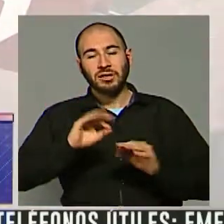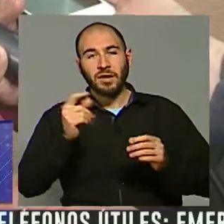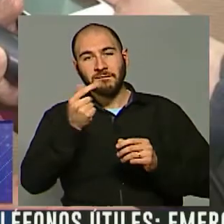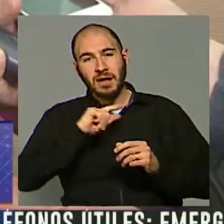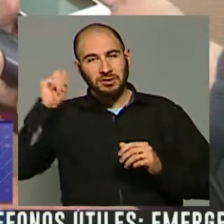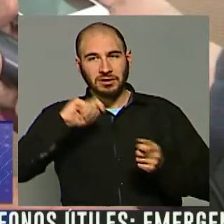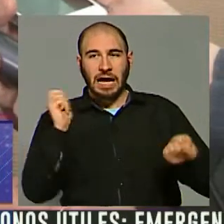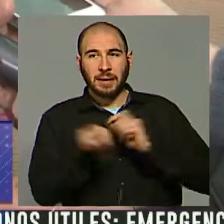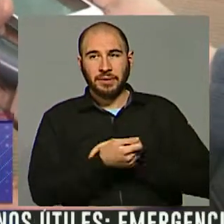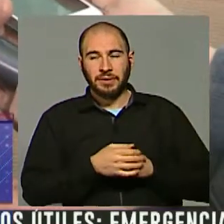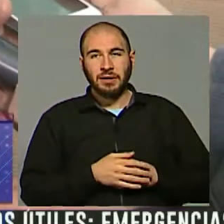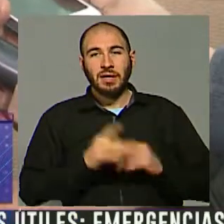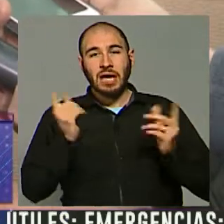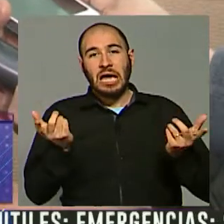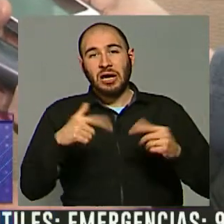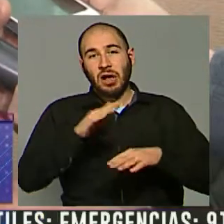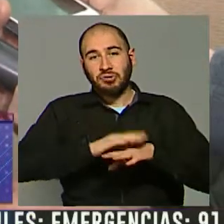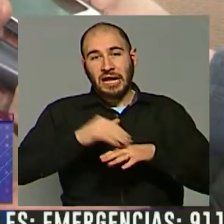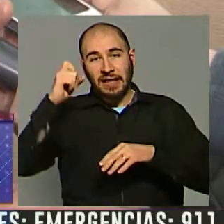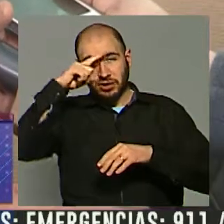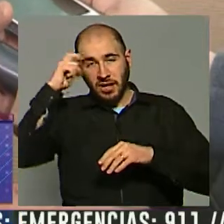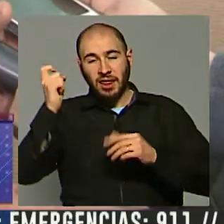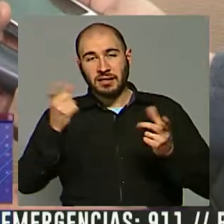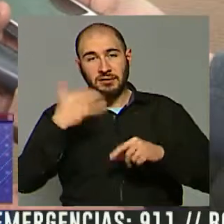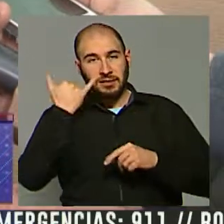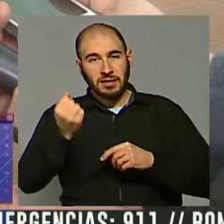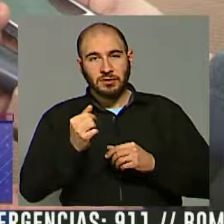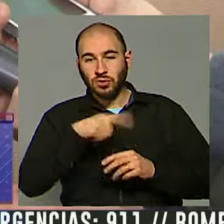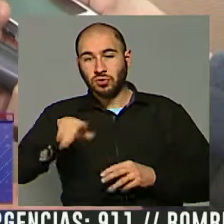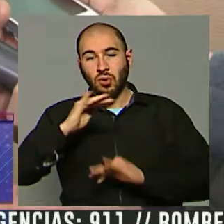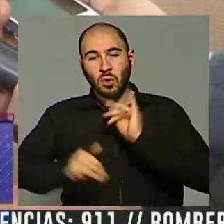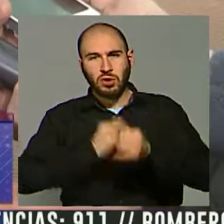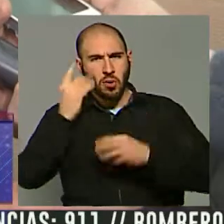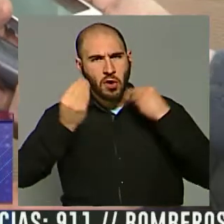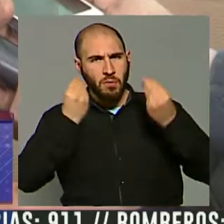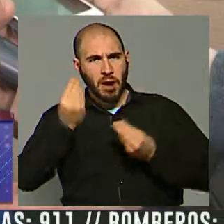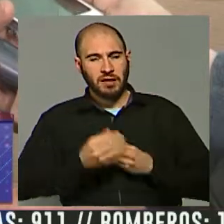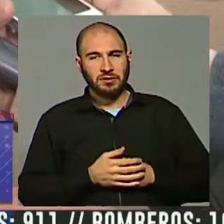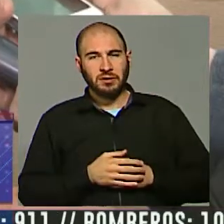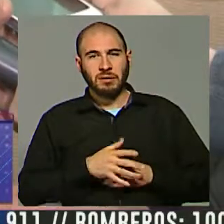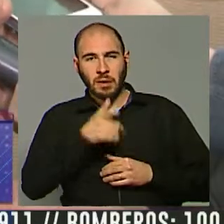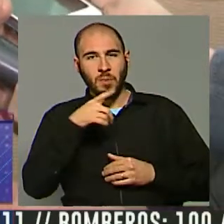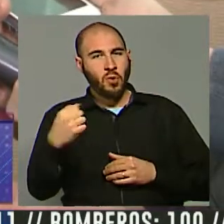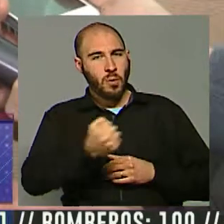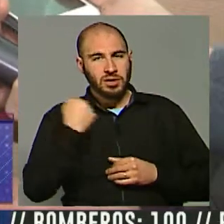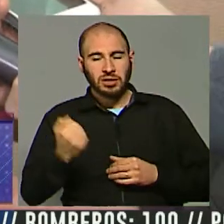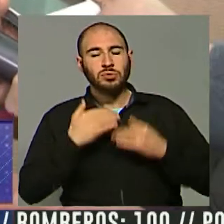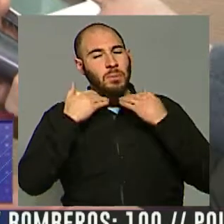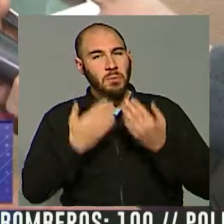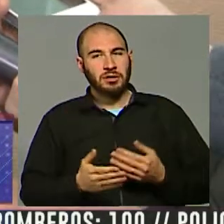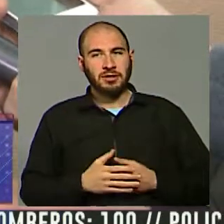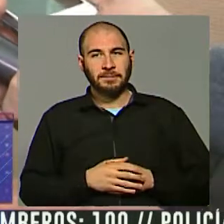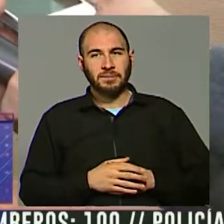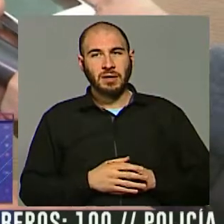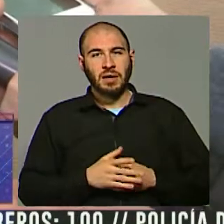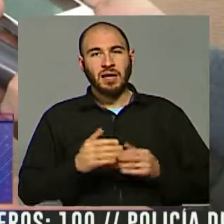y está claro que hemos tenido reuniones con autoridades nacionales y bueno, hemos manifestado nuestras preocupaciones. Creo la importancia, más allá